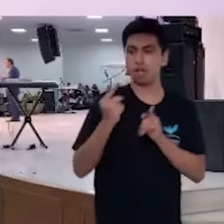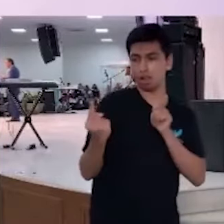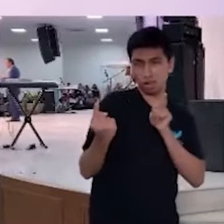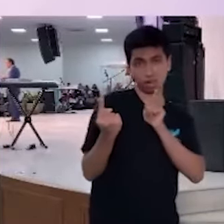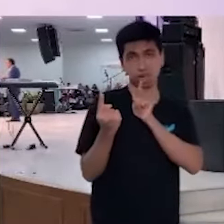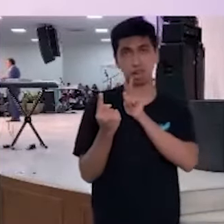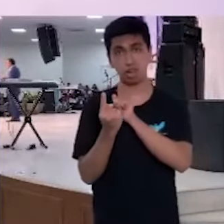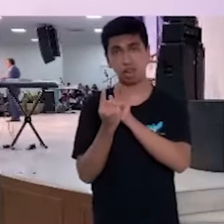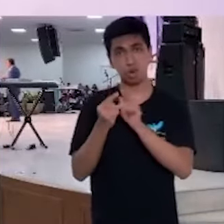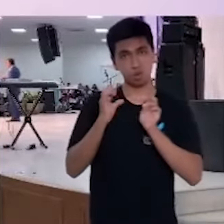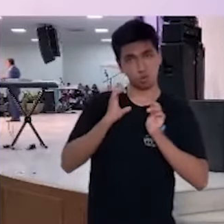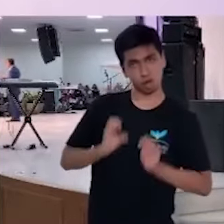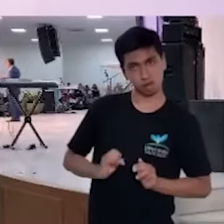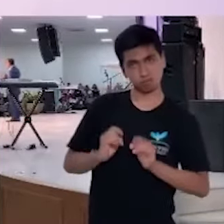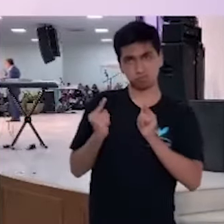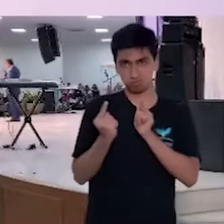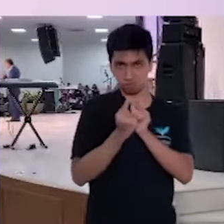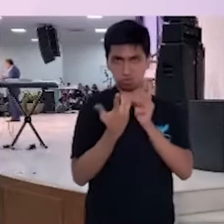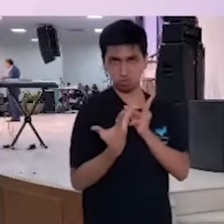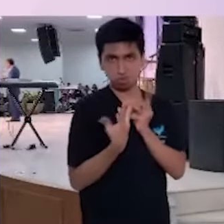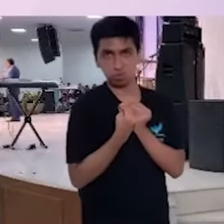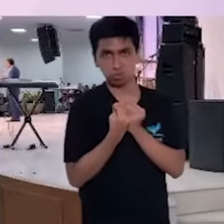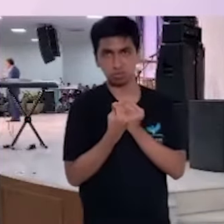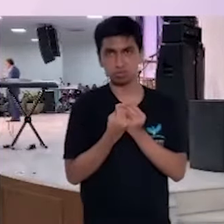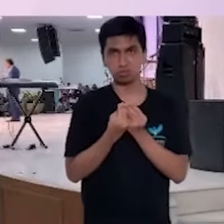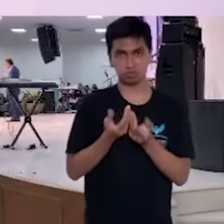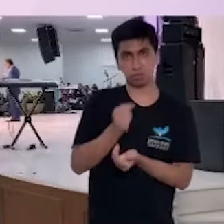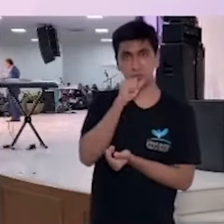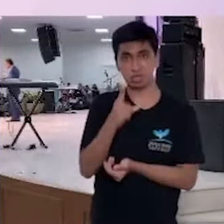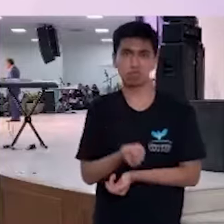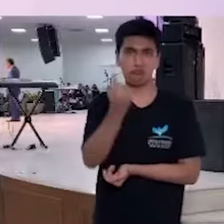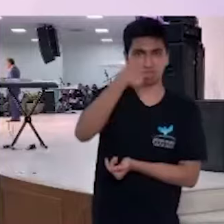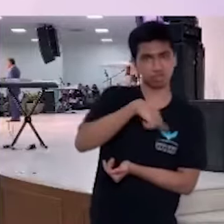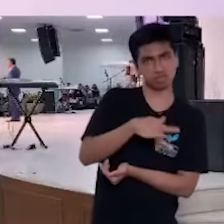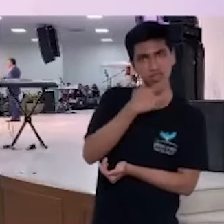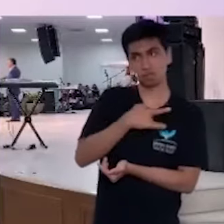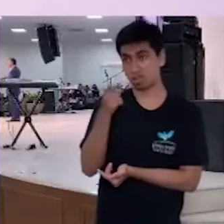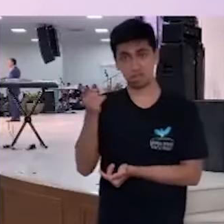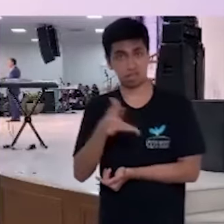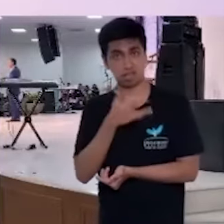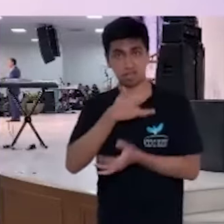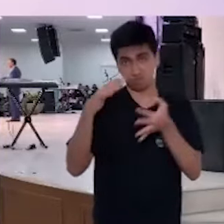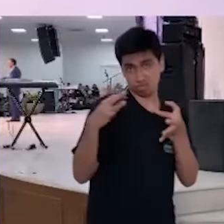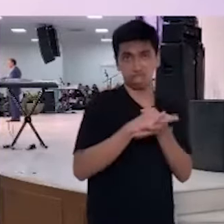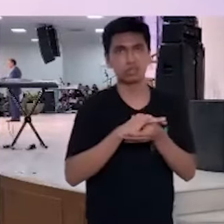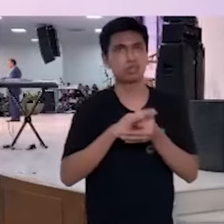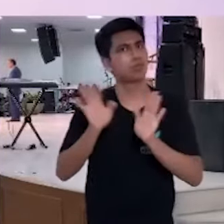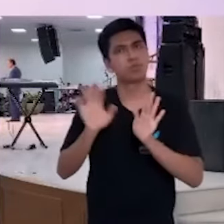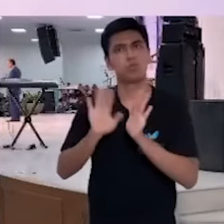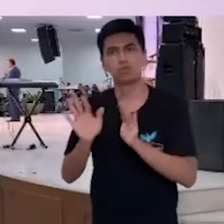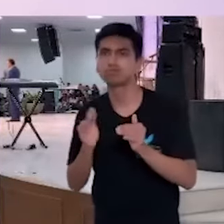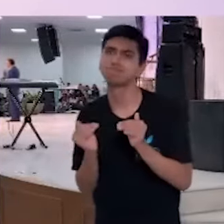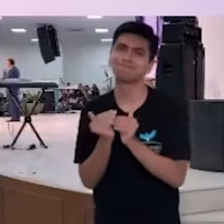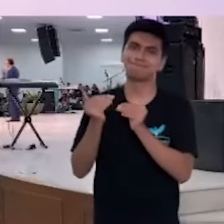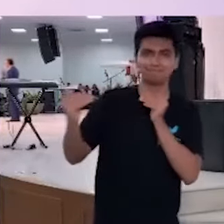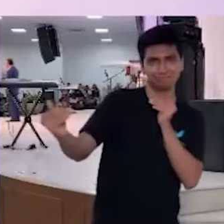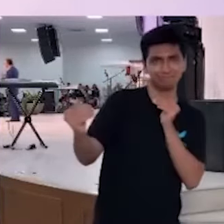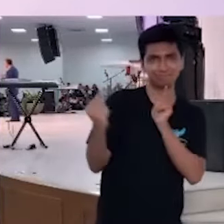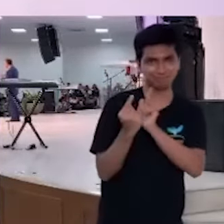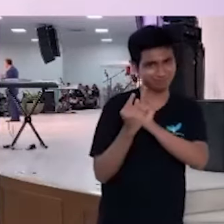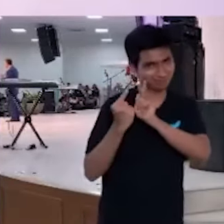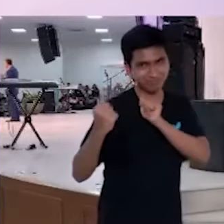Algo que David no hizo. Candado número 3. Debemos estar bajo